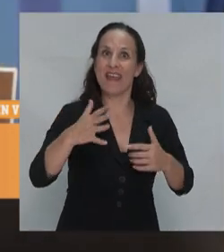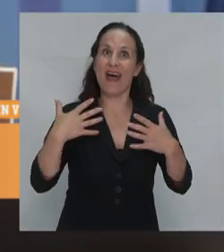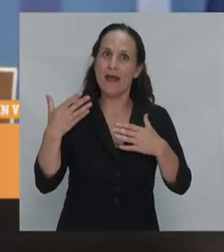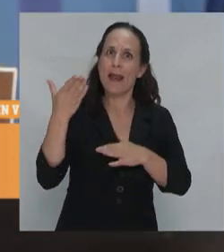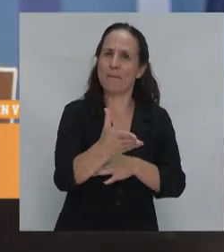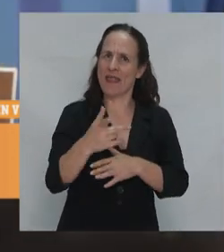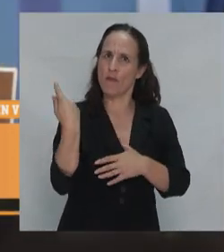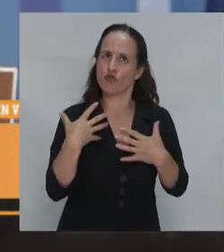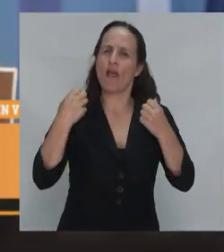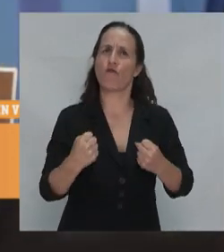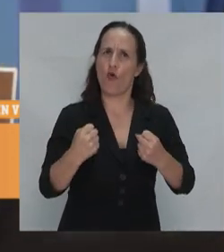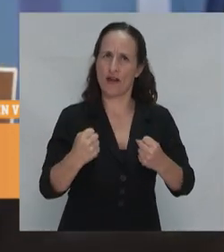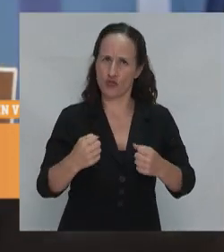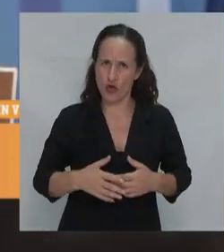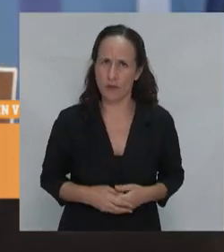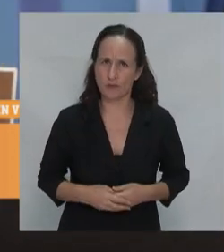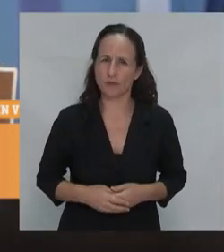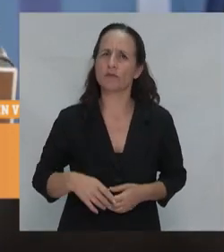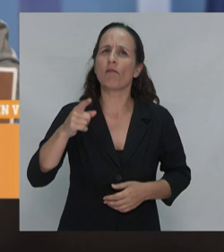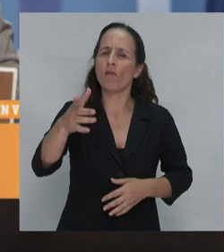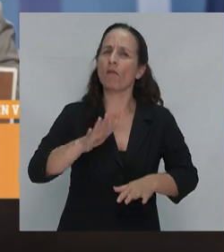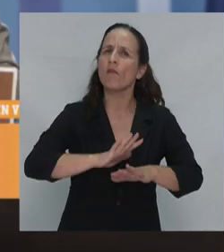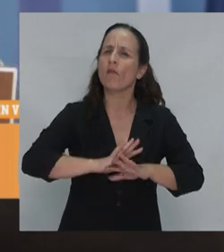de aumentar la pobreza y la desigualdad.